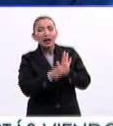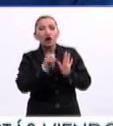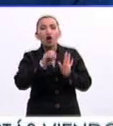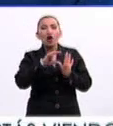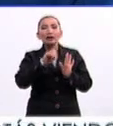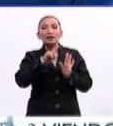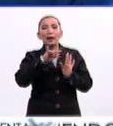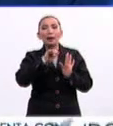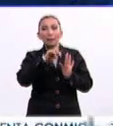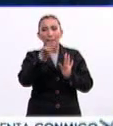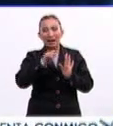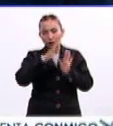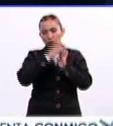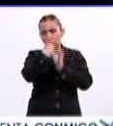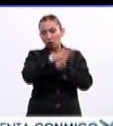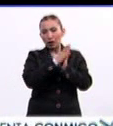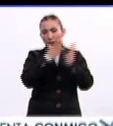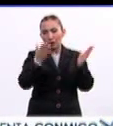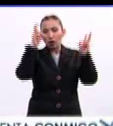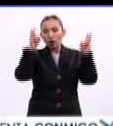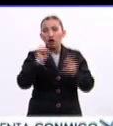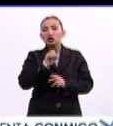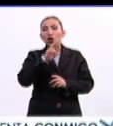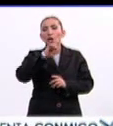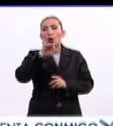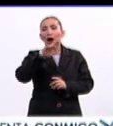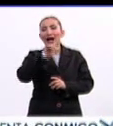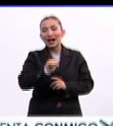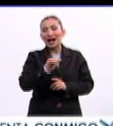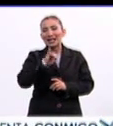Sor Juana Inés de la Cruz o Las trampas de la fe. Sí,